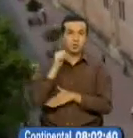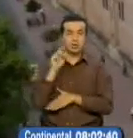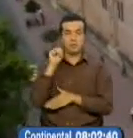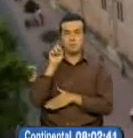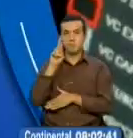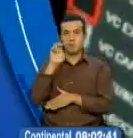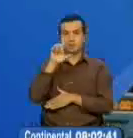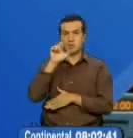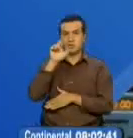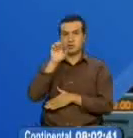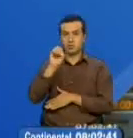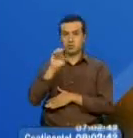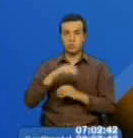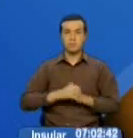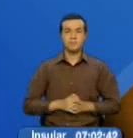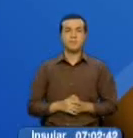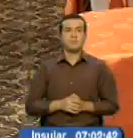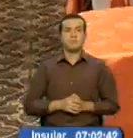Marcelo Cabrera.